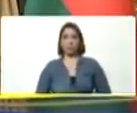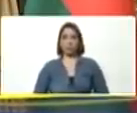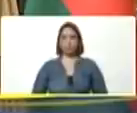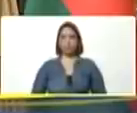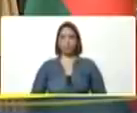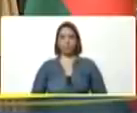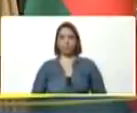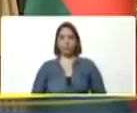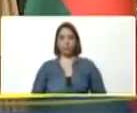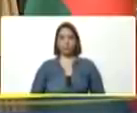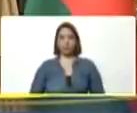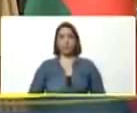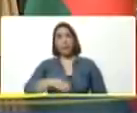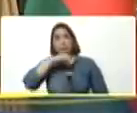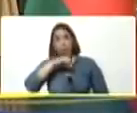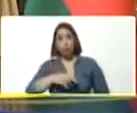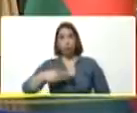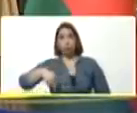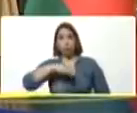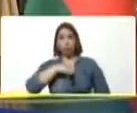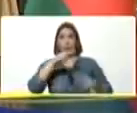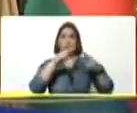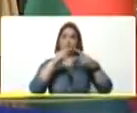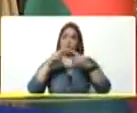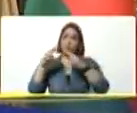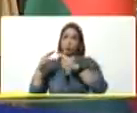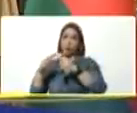cuenta en la historia que conocemos.